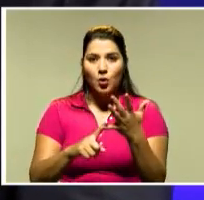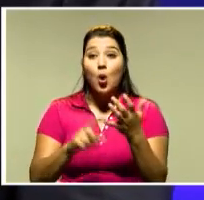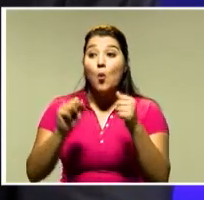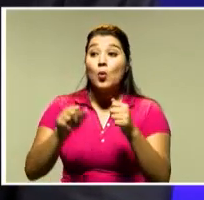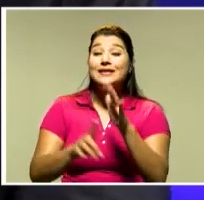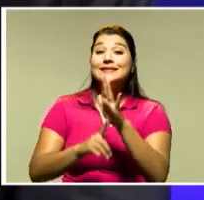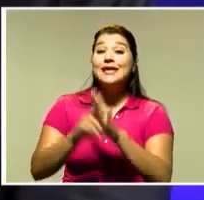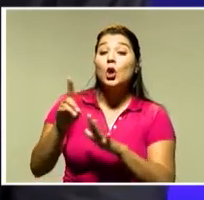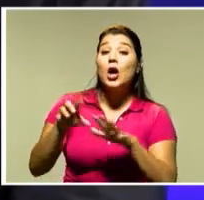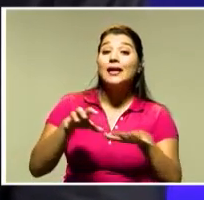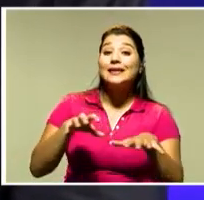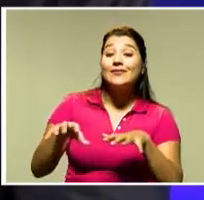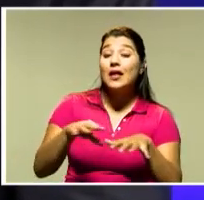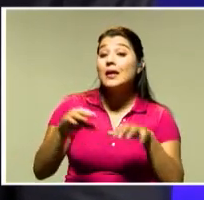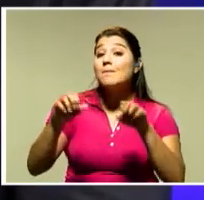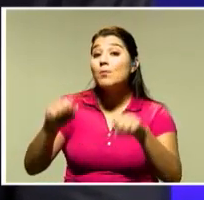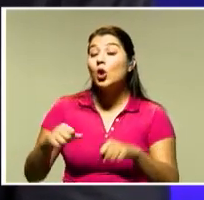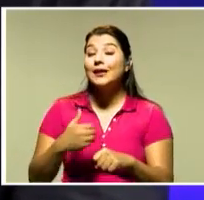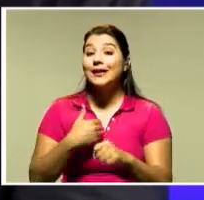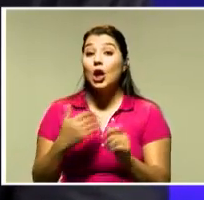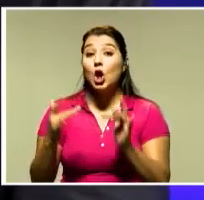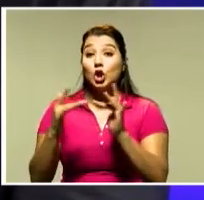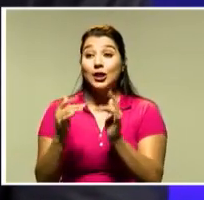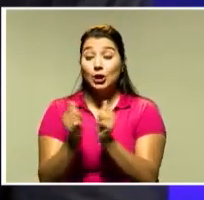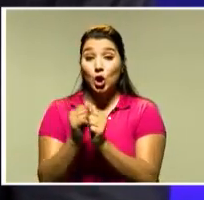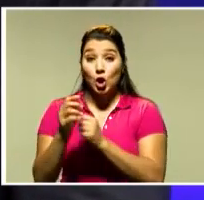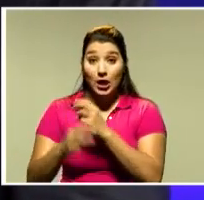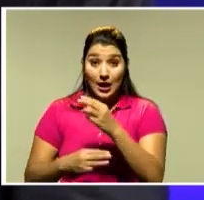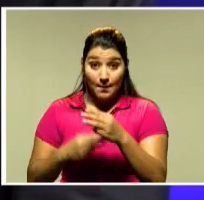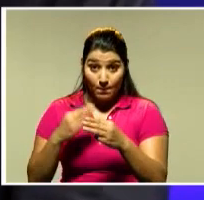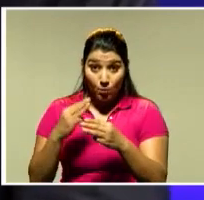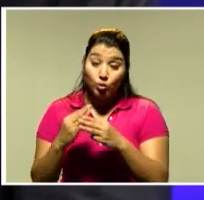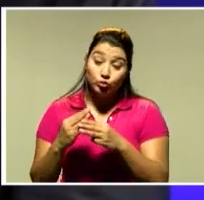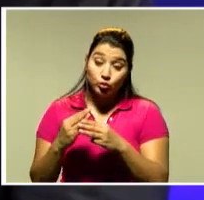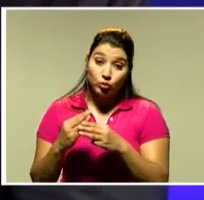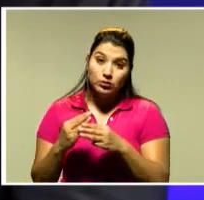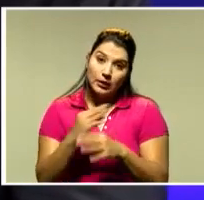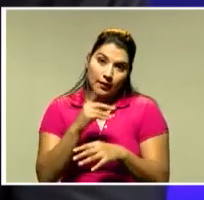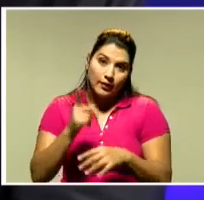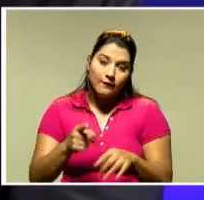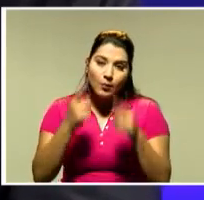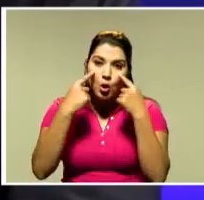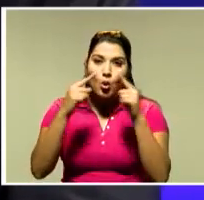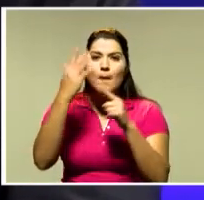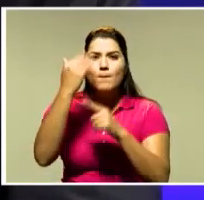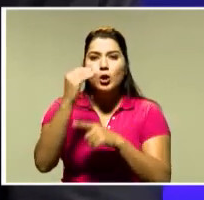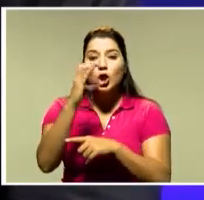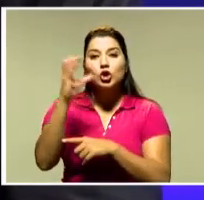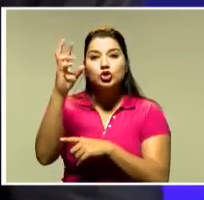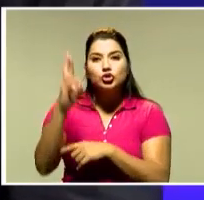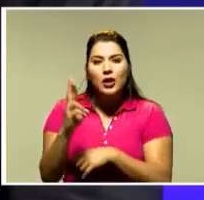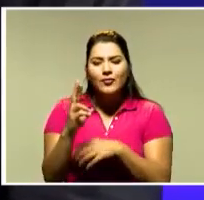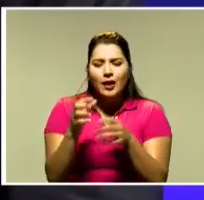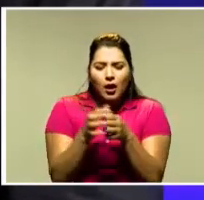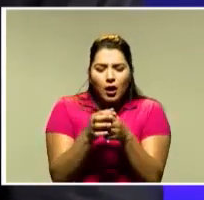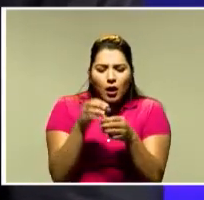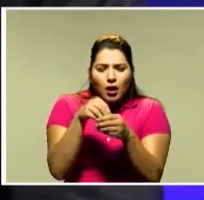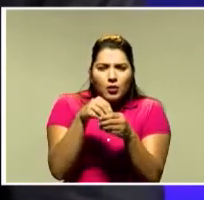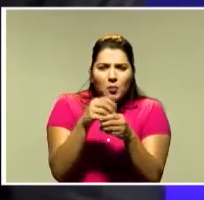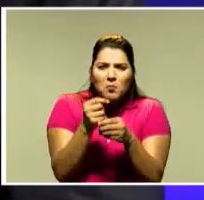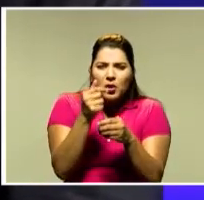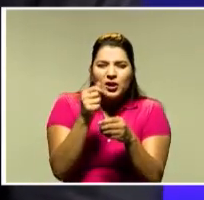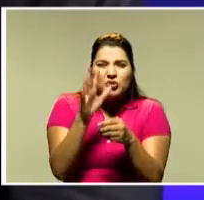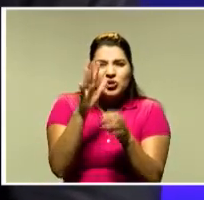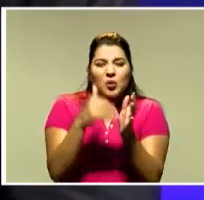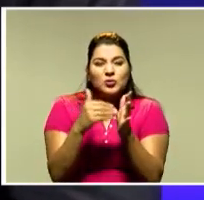nuestras actividades y poder tener un contacto con el mundo que tiene que ser, por cuanto somos un mercado interno muy chiquito, ahora 5 millones